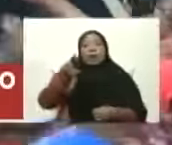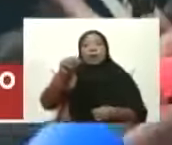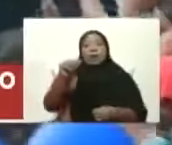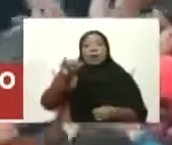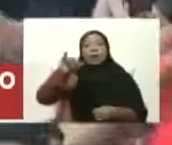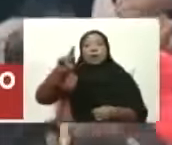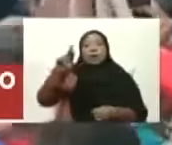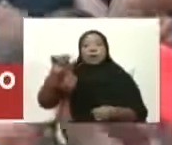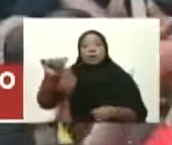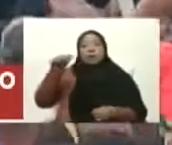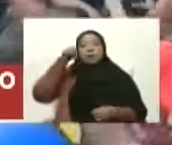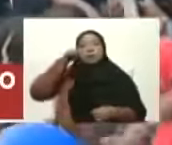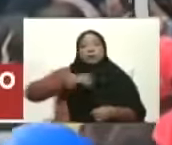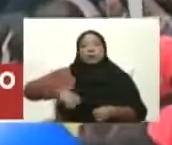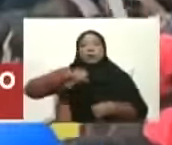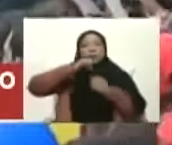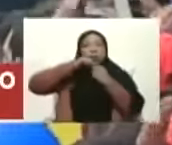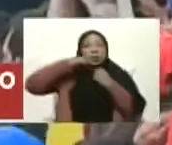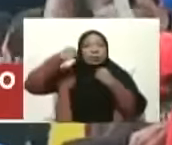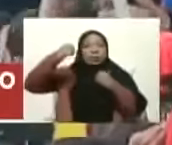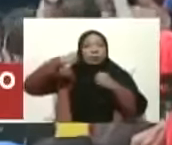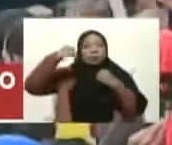Aquí seguimos en pie de lucha.